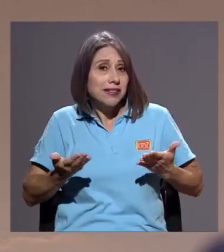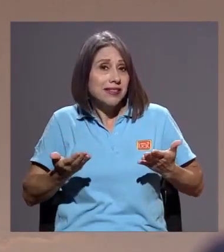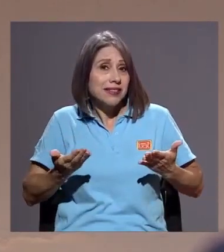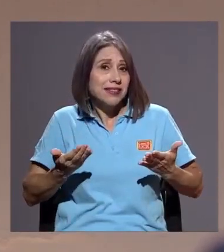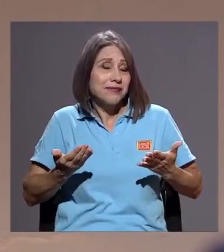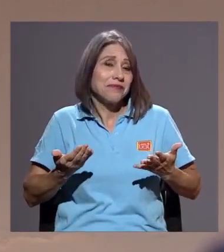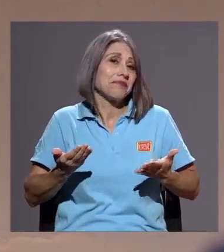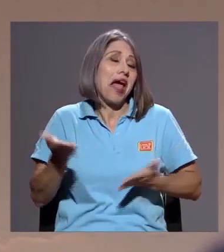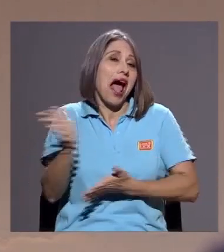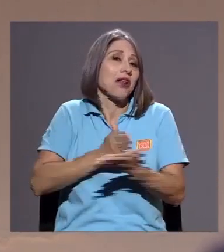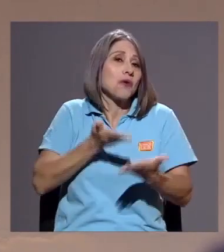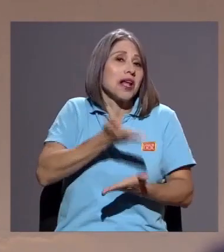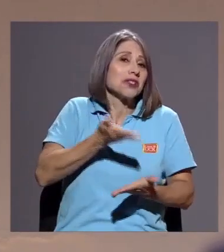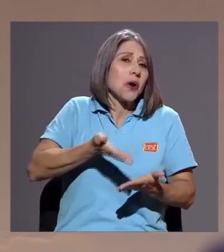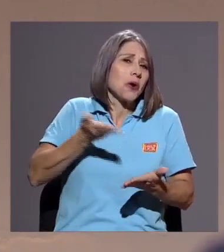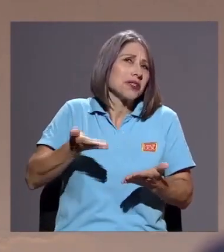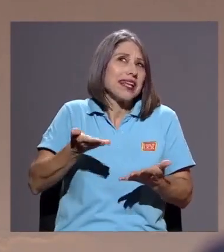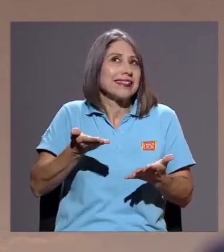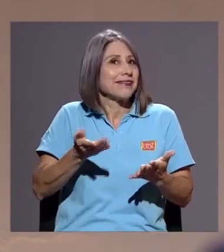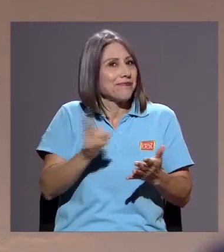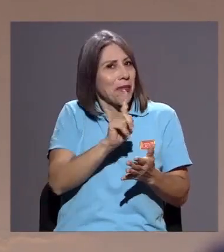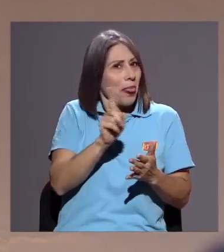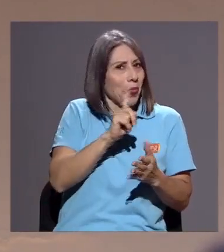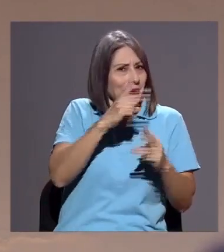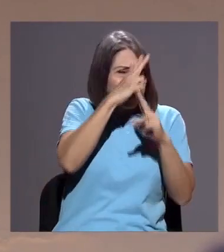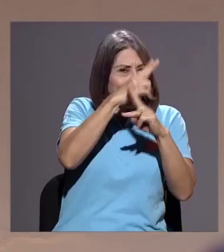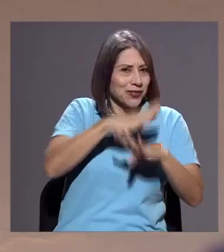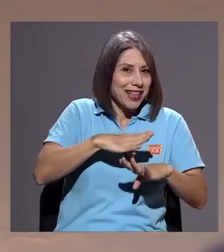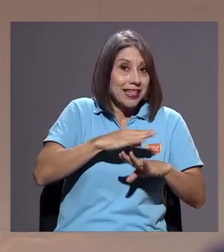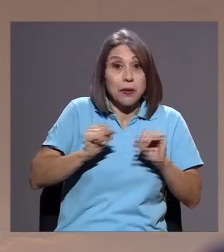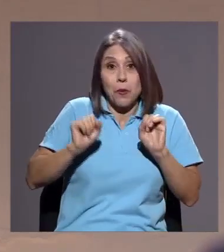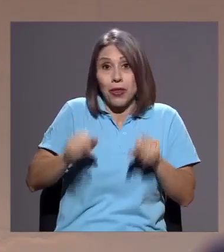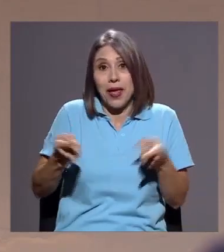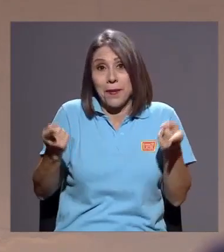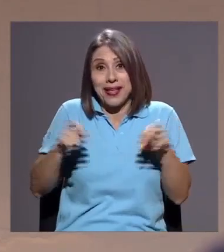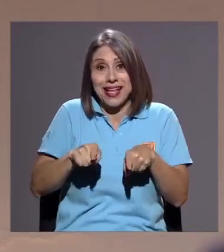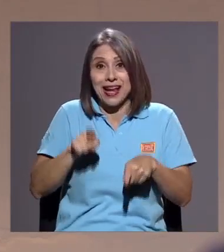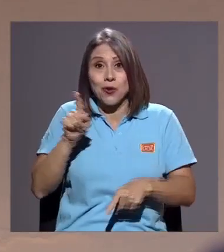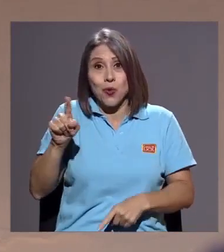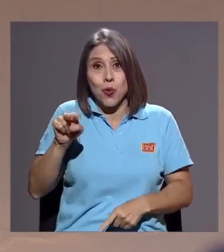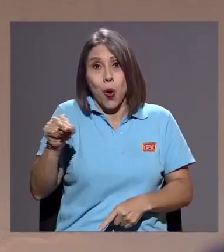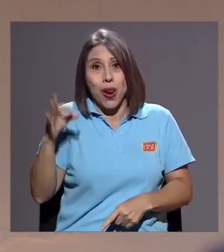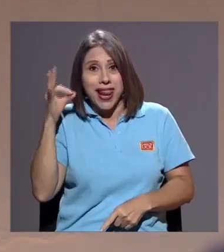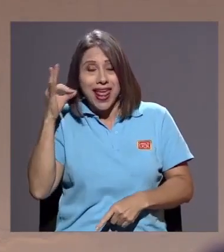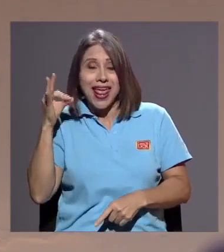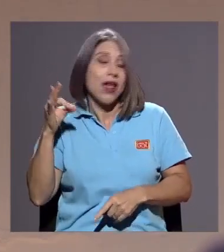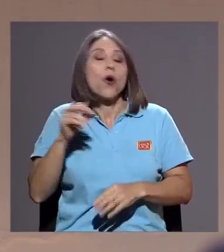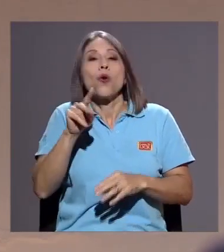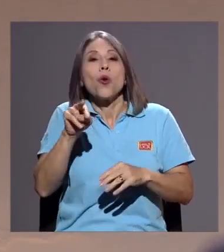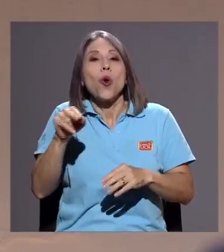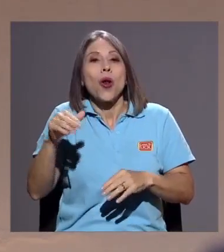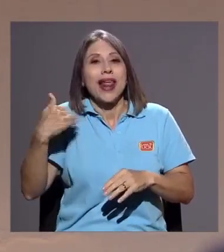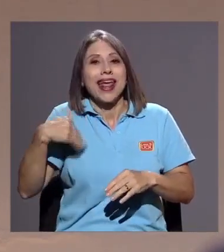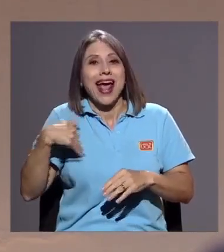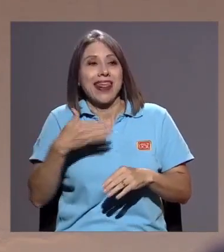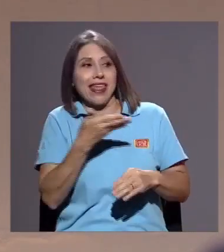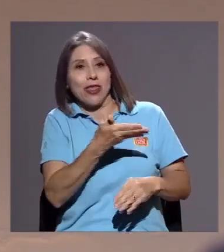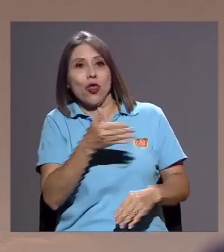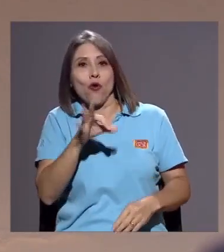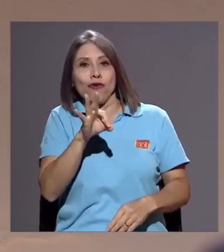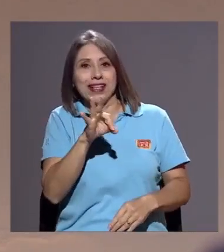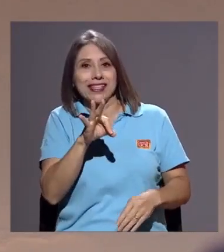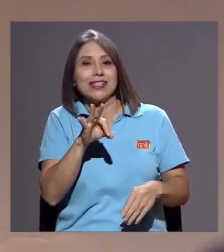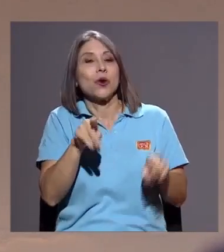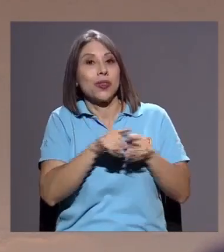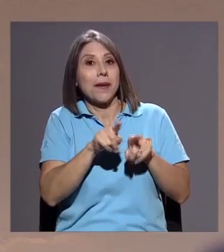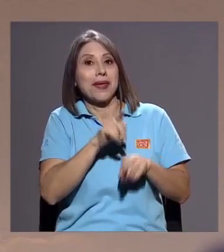en algunas cosas menos inocentes podría pasar lo de un colega de don Francisco que también se sentó en la misma silla de don Francisco, que ese a